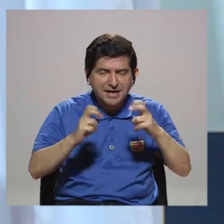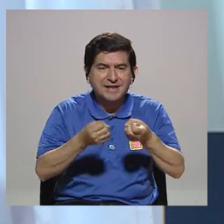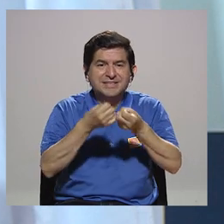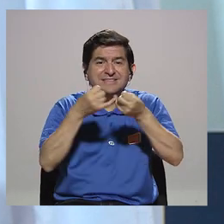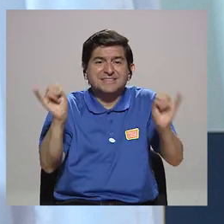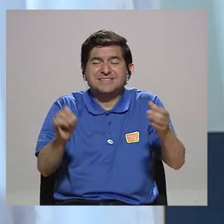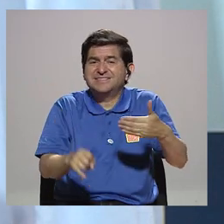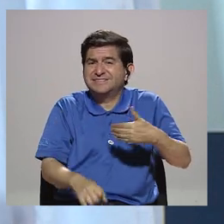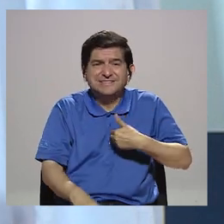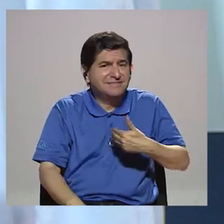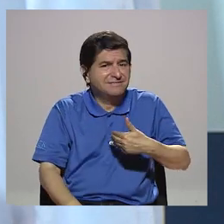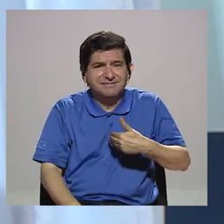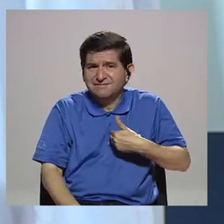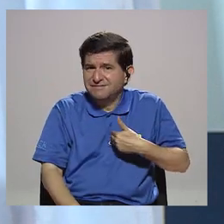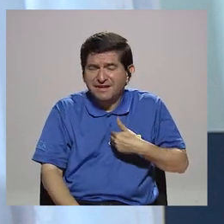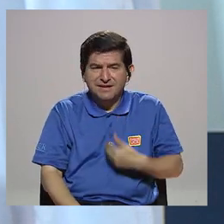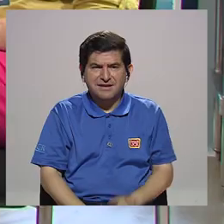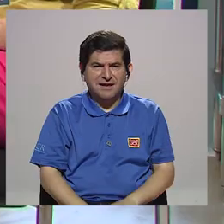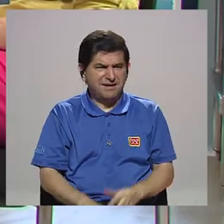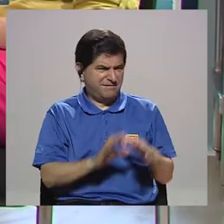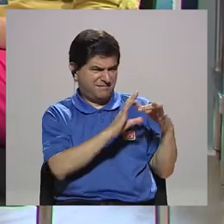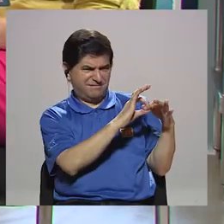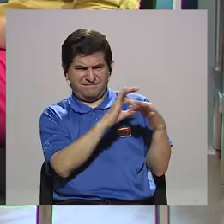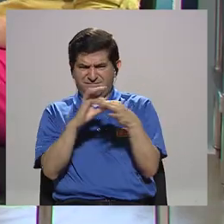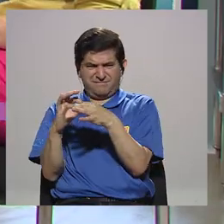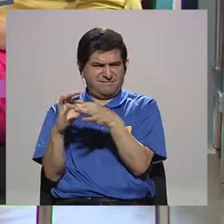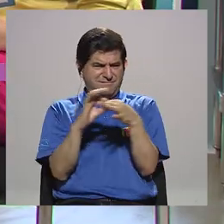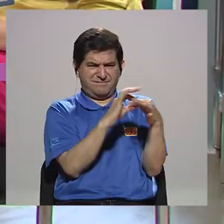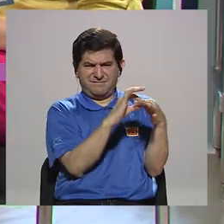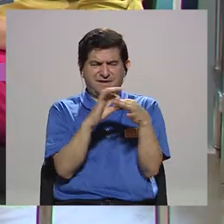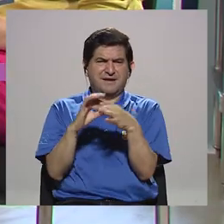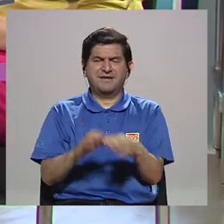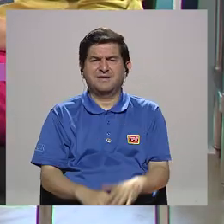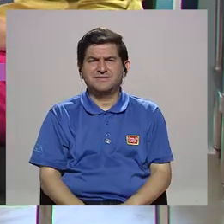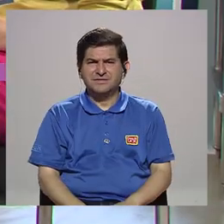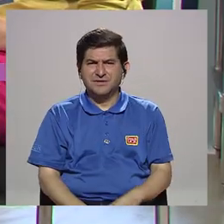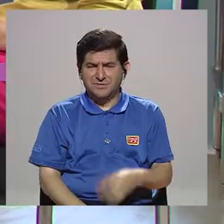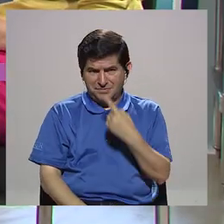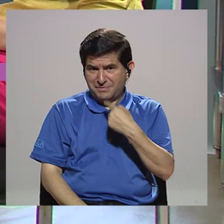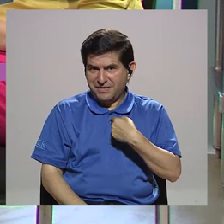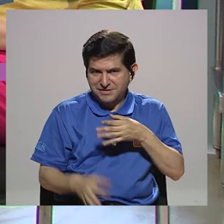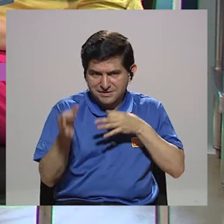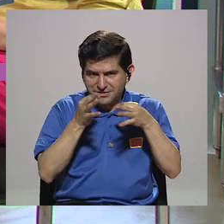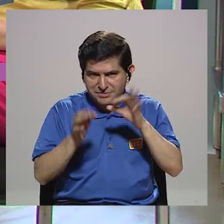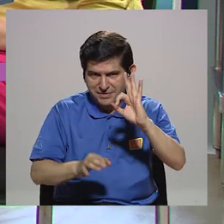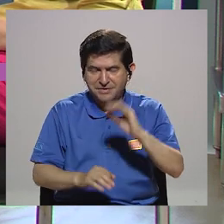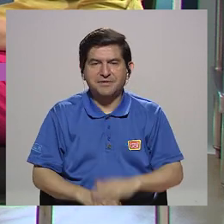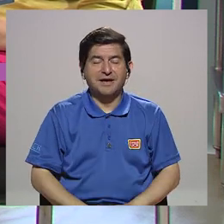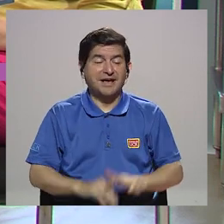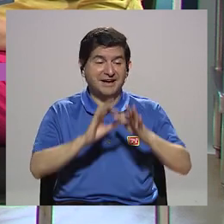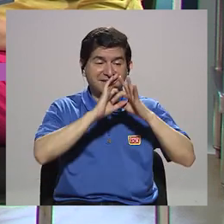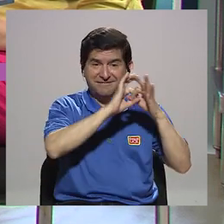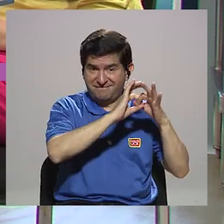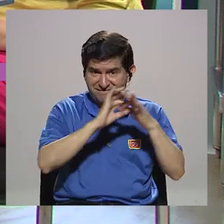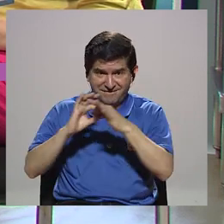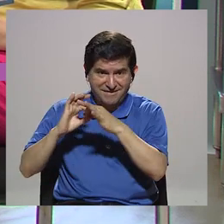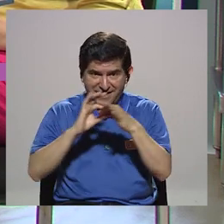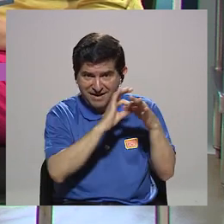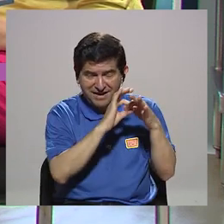pylori sin tener la correlación, me dicen si no me explico bien, la correlación